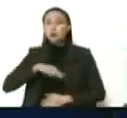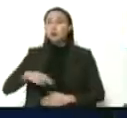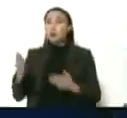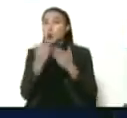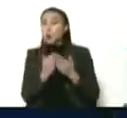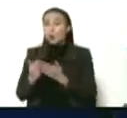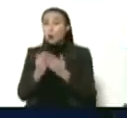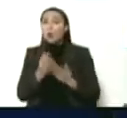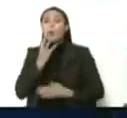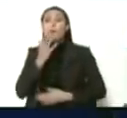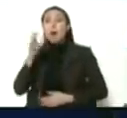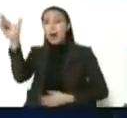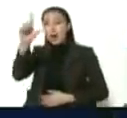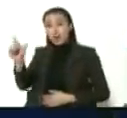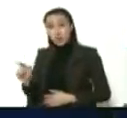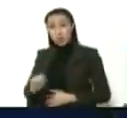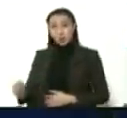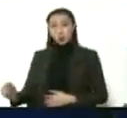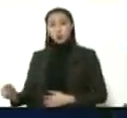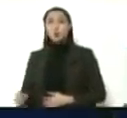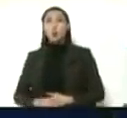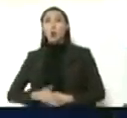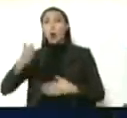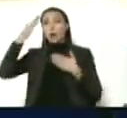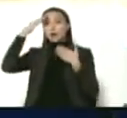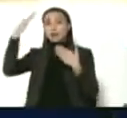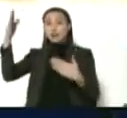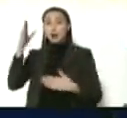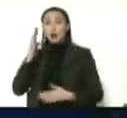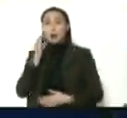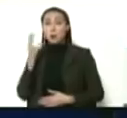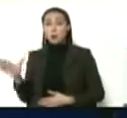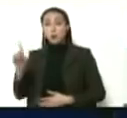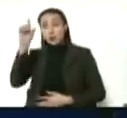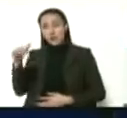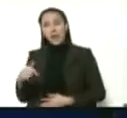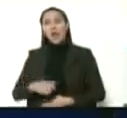de Italia, nuestra hermana Italia. Un saludo a la comunidad italiana en Venezuela.